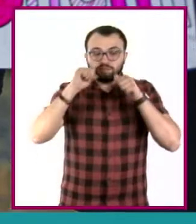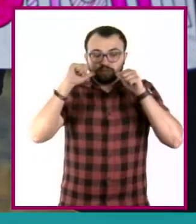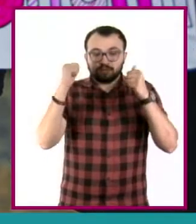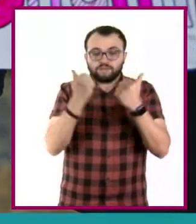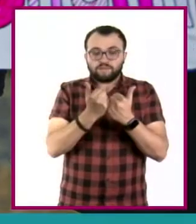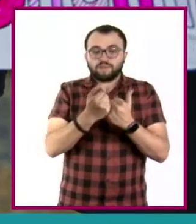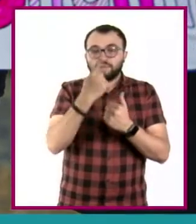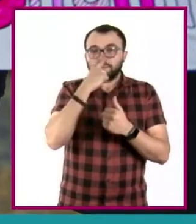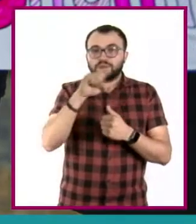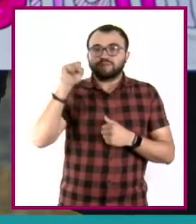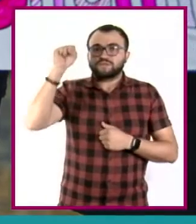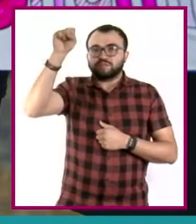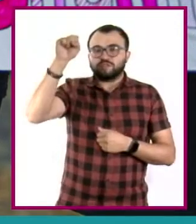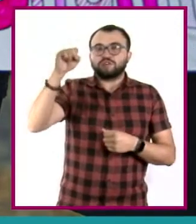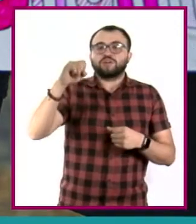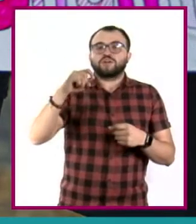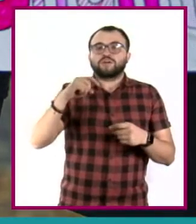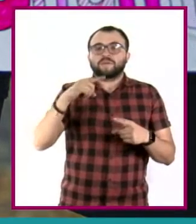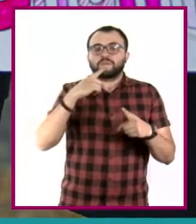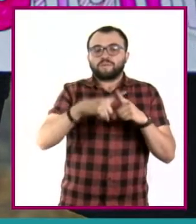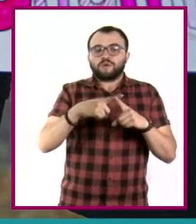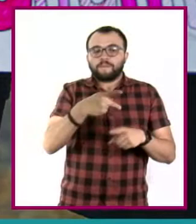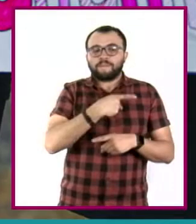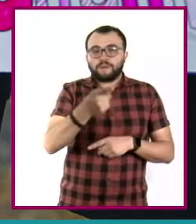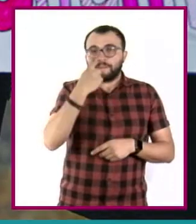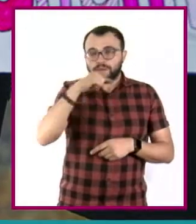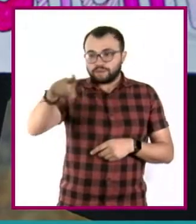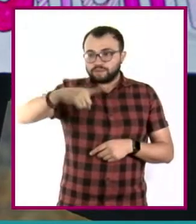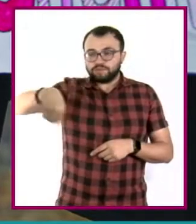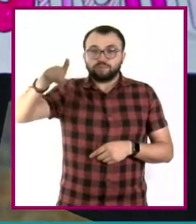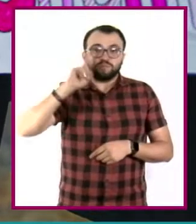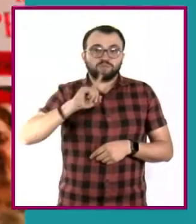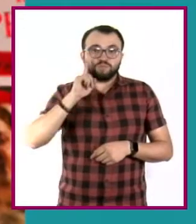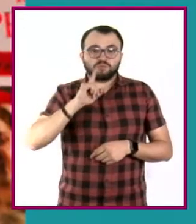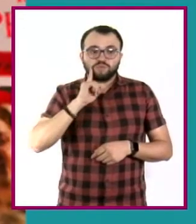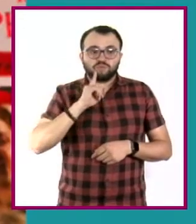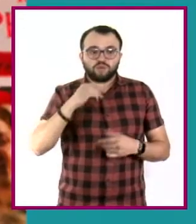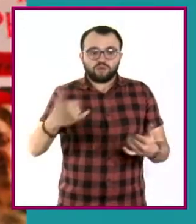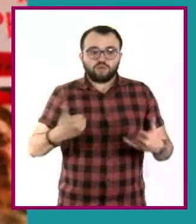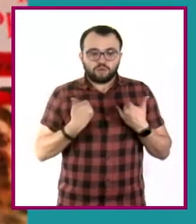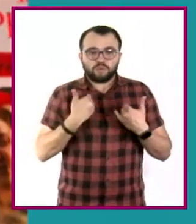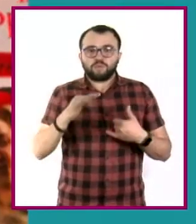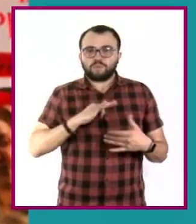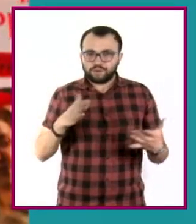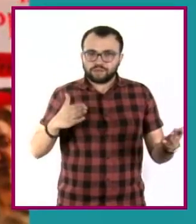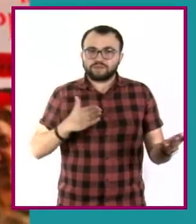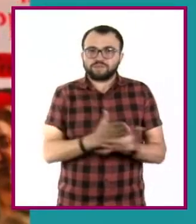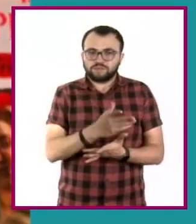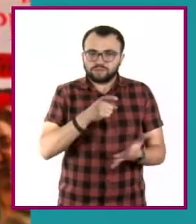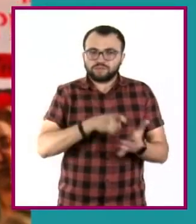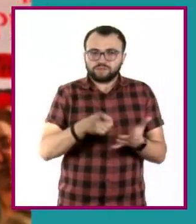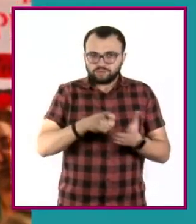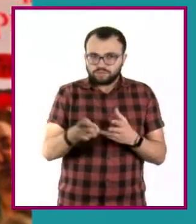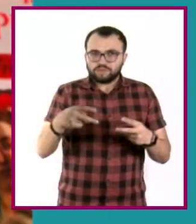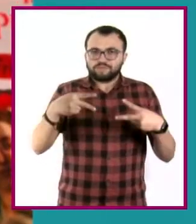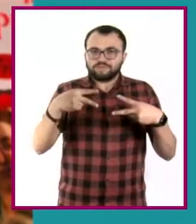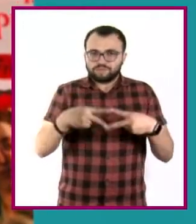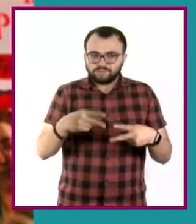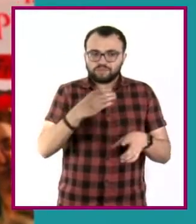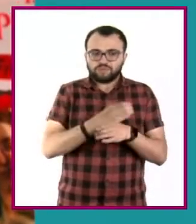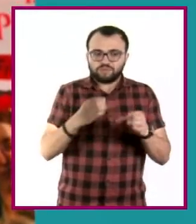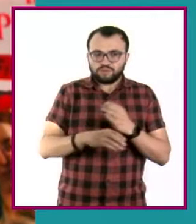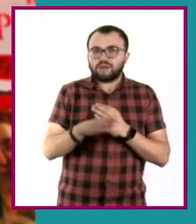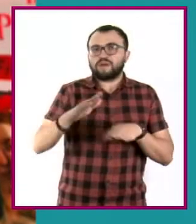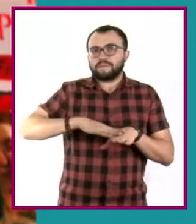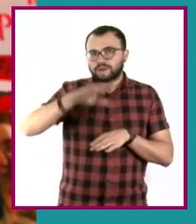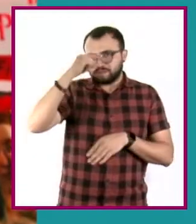luchar contra la pobreza menstrual y conseguir que las jóvenes más desprotegidas pudieran acceder a productos sanitarios femeninos con